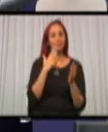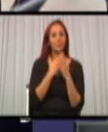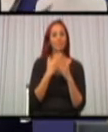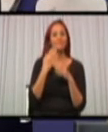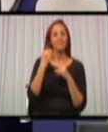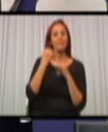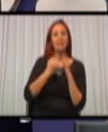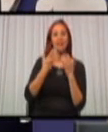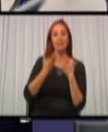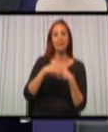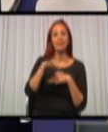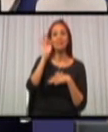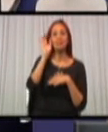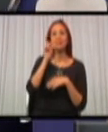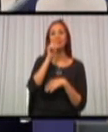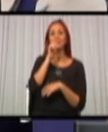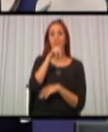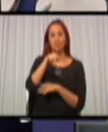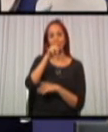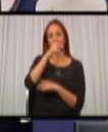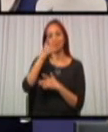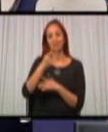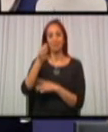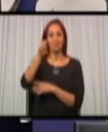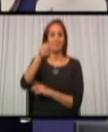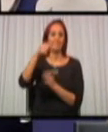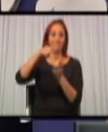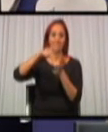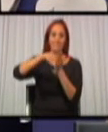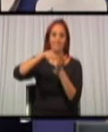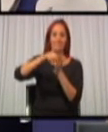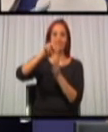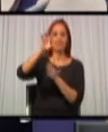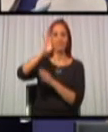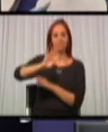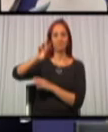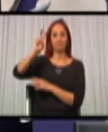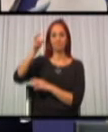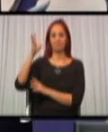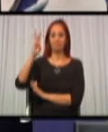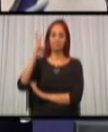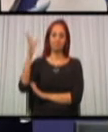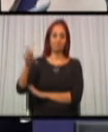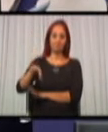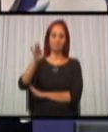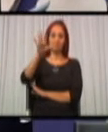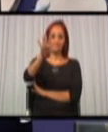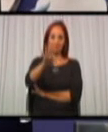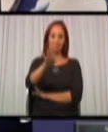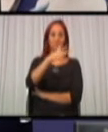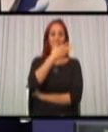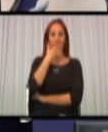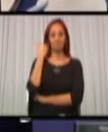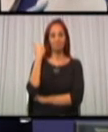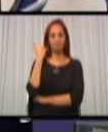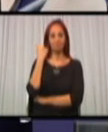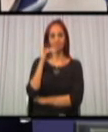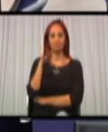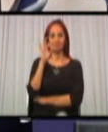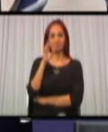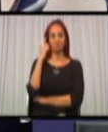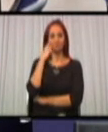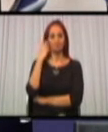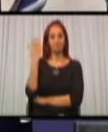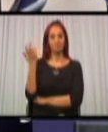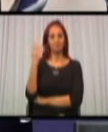cabo, quienes eligen son ustedes quienes salen en febrero 2016 a elegir a su mejor opción para